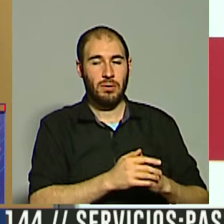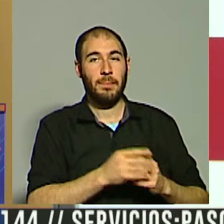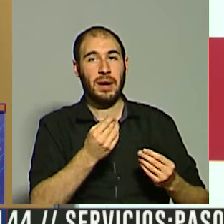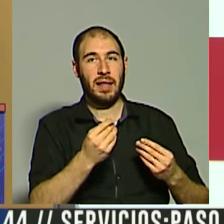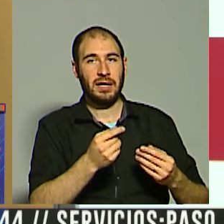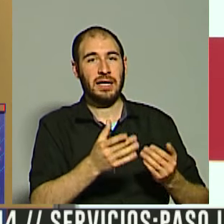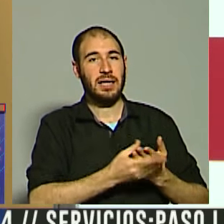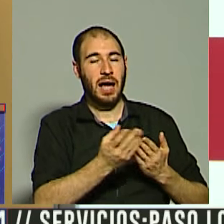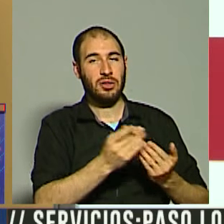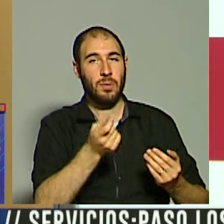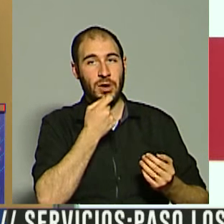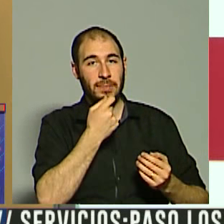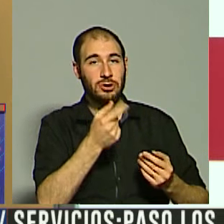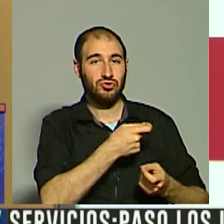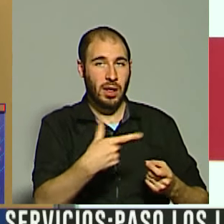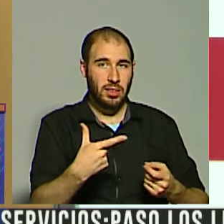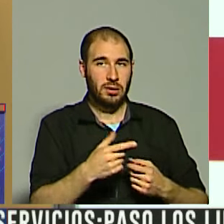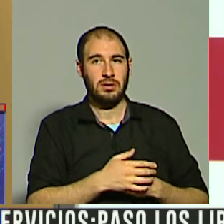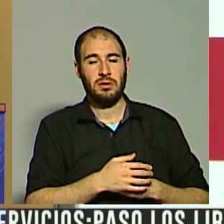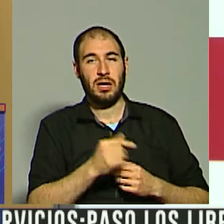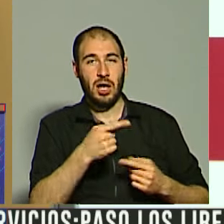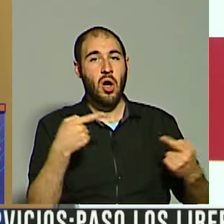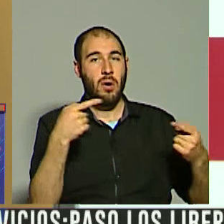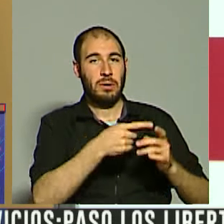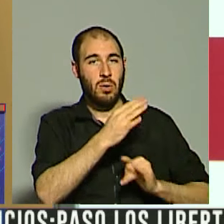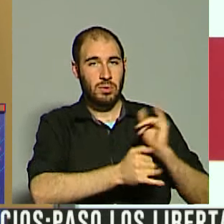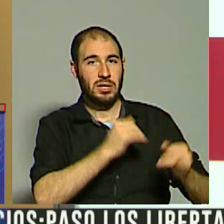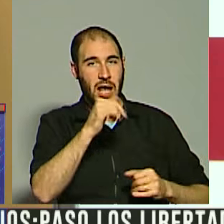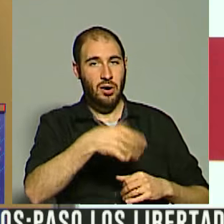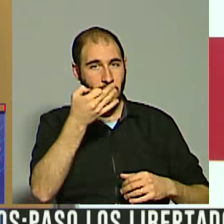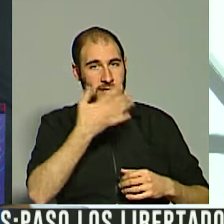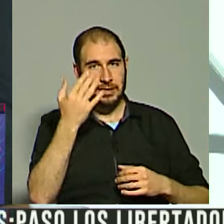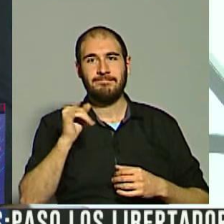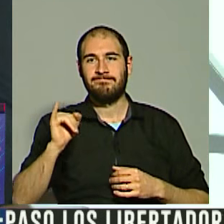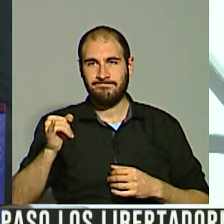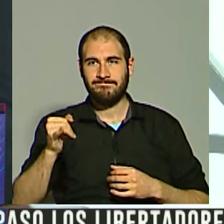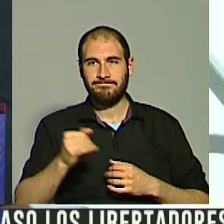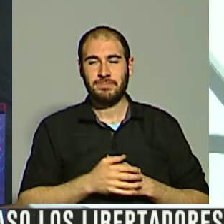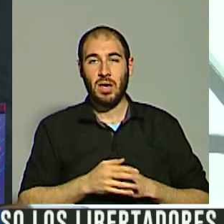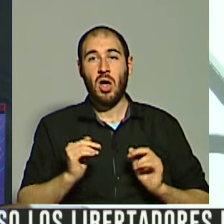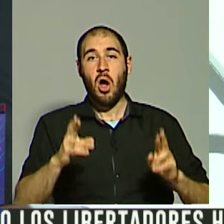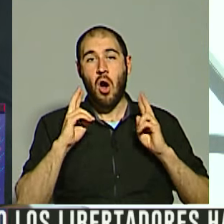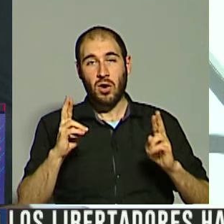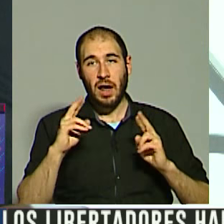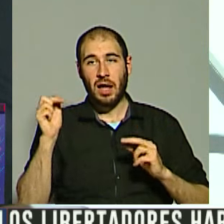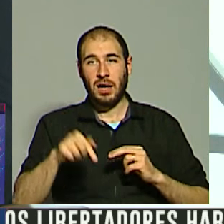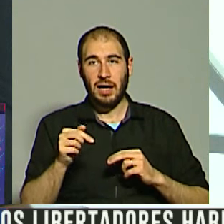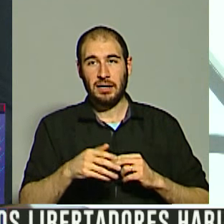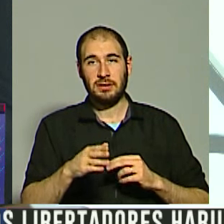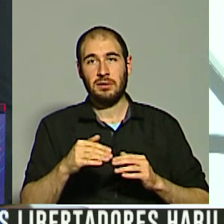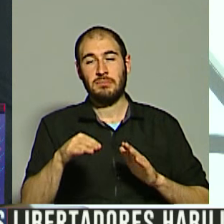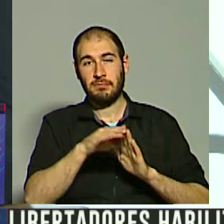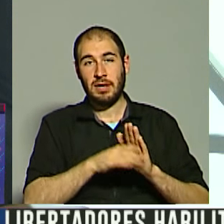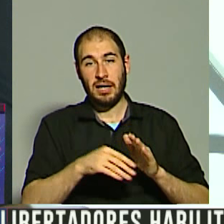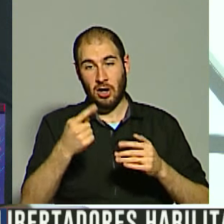tener más gastos en, por ejemplo, salarios. Era uno de los objetivos que se trazó y ya hoy lo hizo oficial. Sí, lo hizo oficial. Ojalá que se pueda llegar a determinar